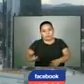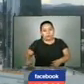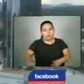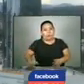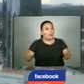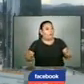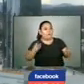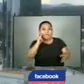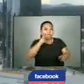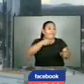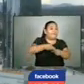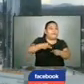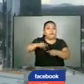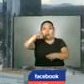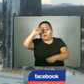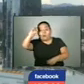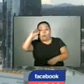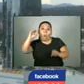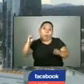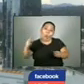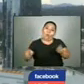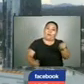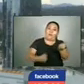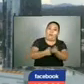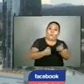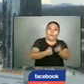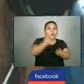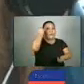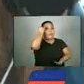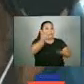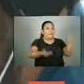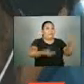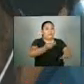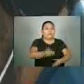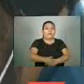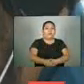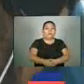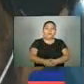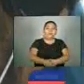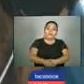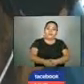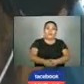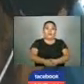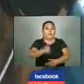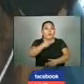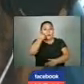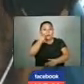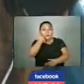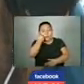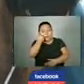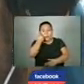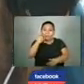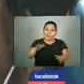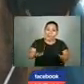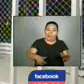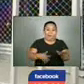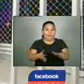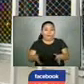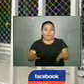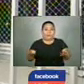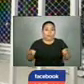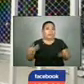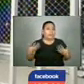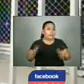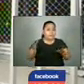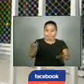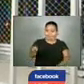de un empleo, o contar con apoyo para echar a andar sus emprendimientos. A veces hay jóvenes graduados de la